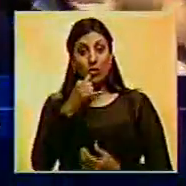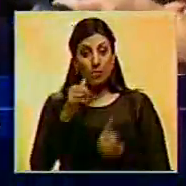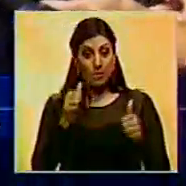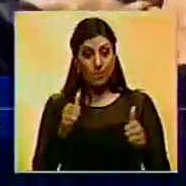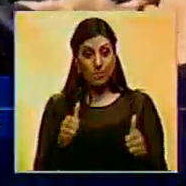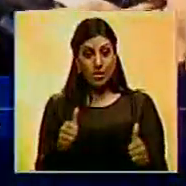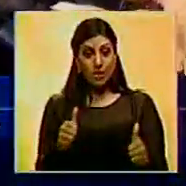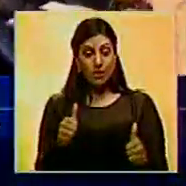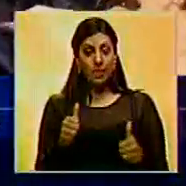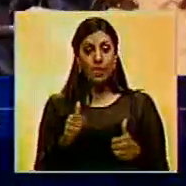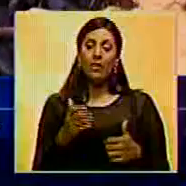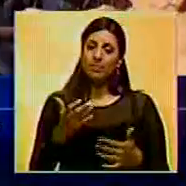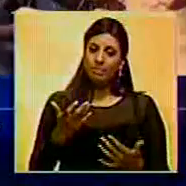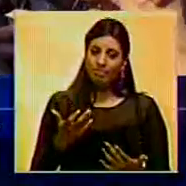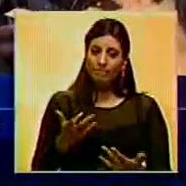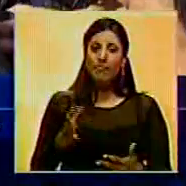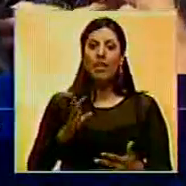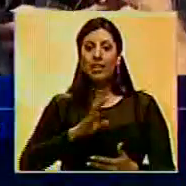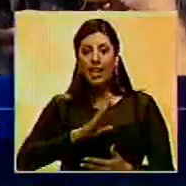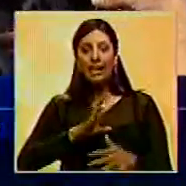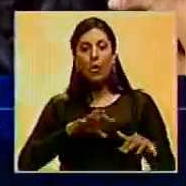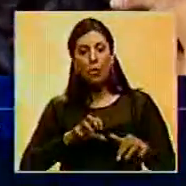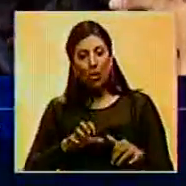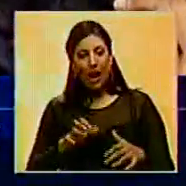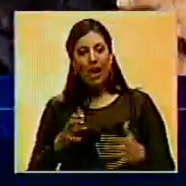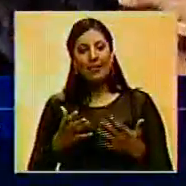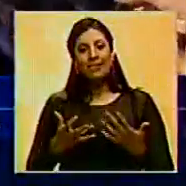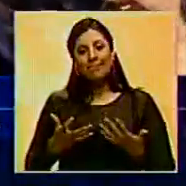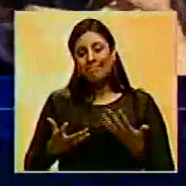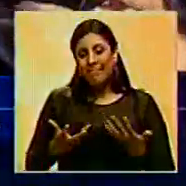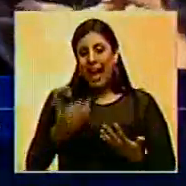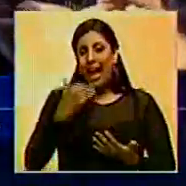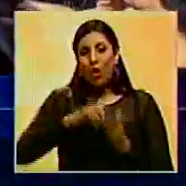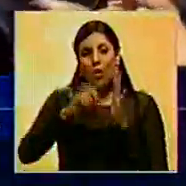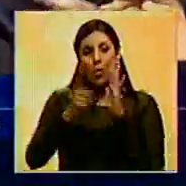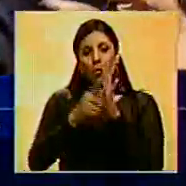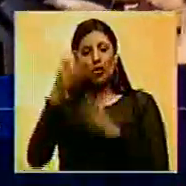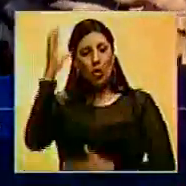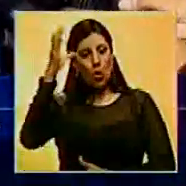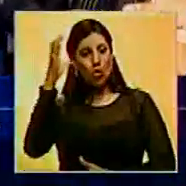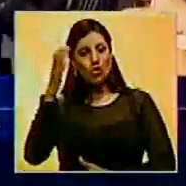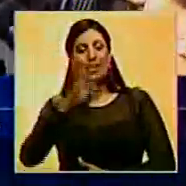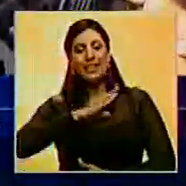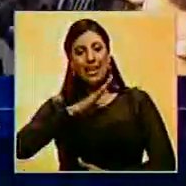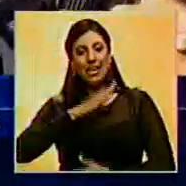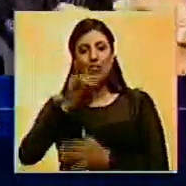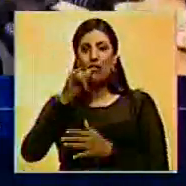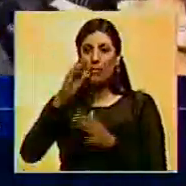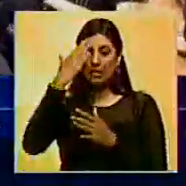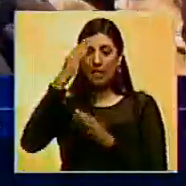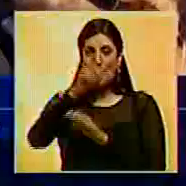informada, podrá adoptar posiciones con absoluta conciencia por tener esa